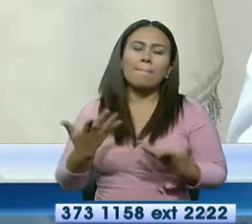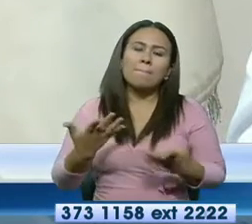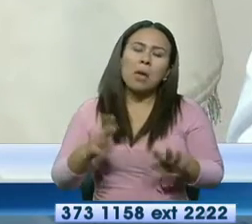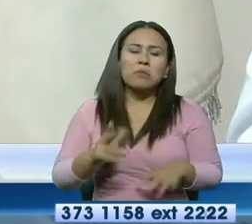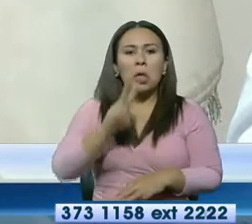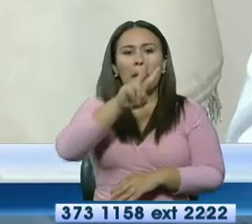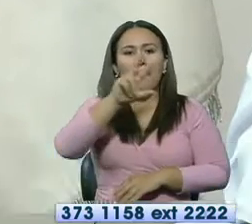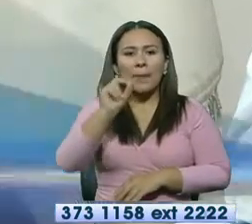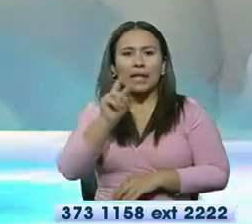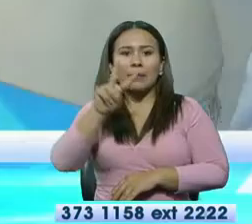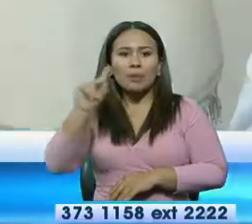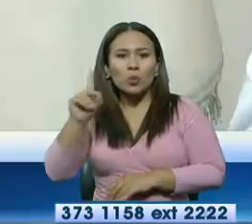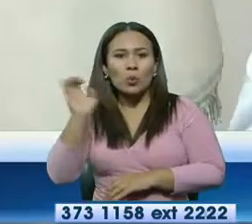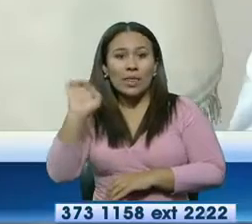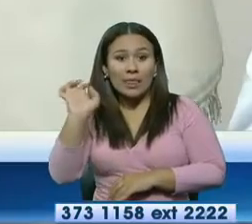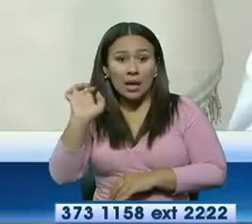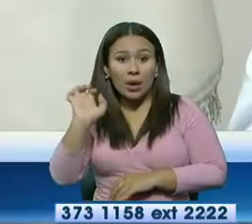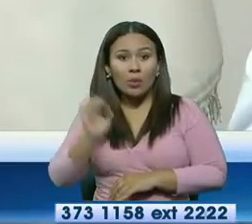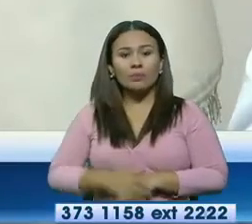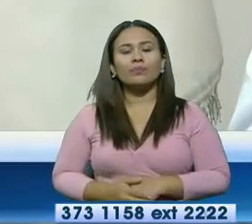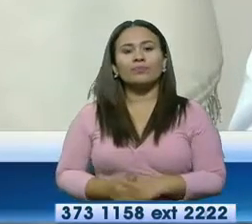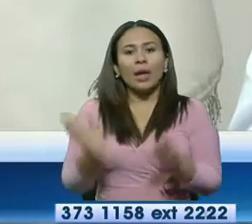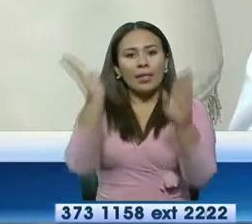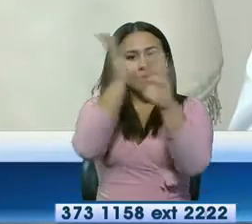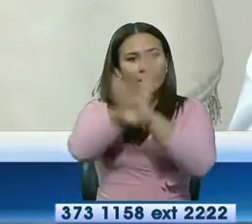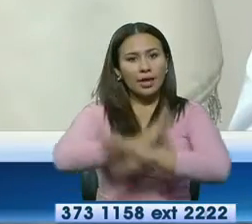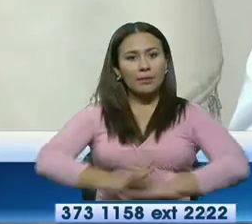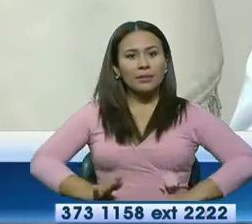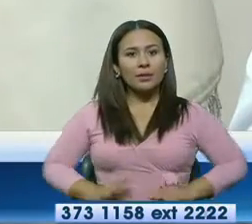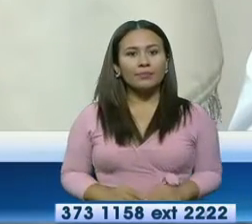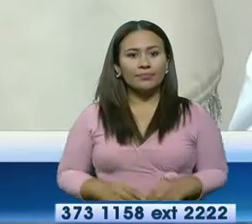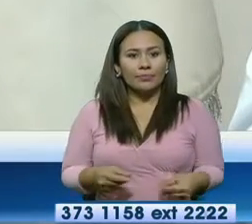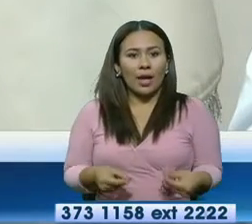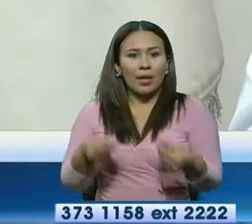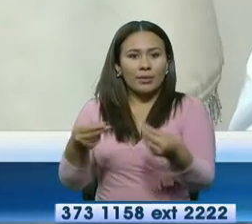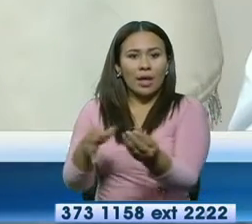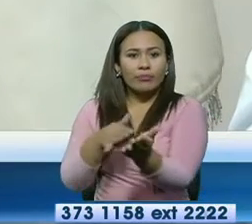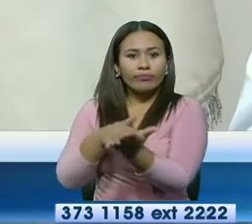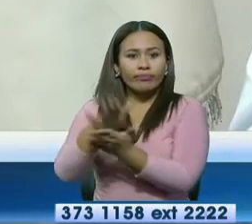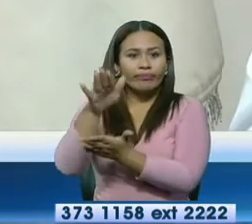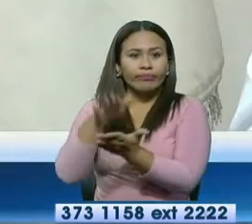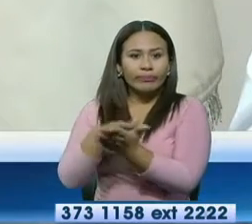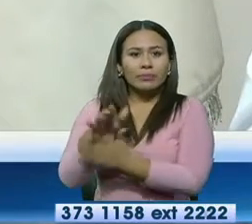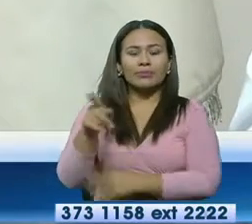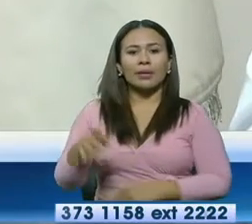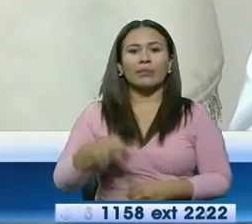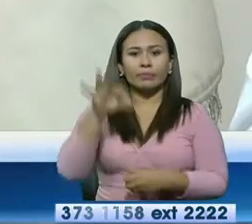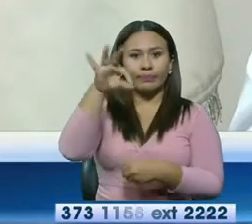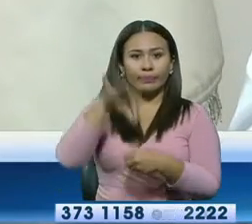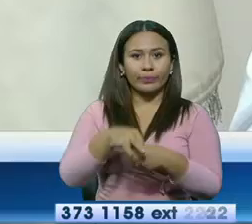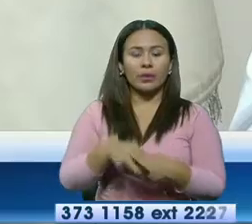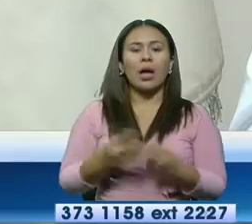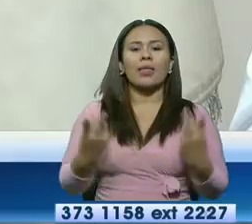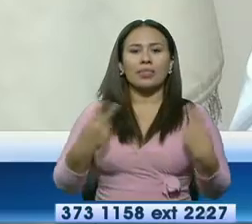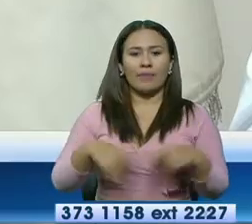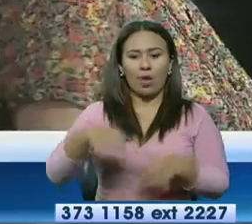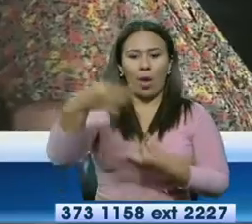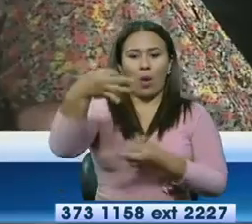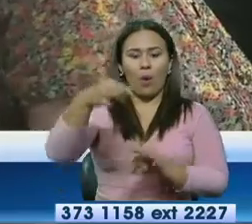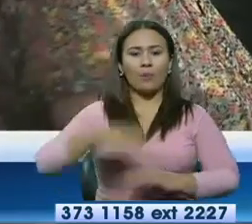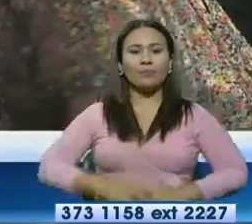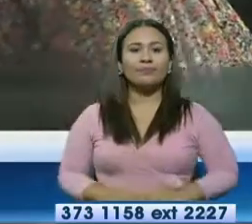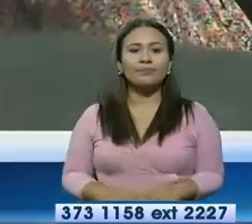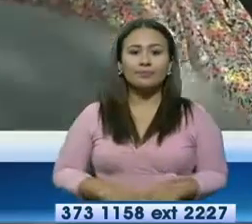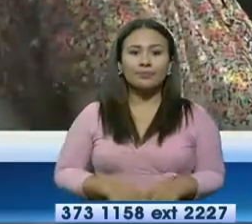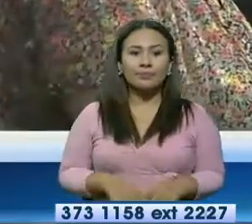el 20 y 21 de enero concluiremos tanto la impresión de los de las papeletas electorales, así como de los documentos electorales.